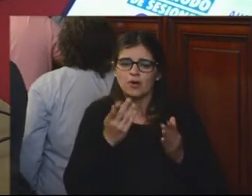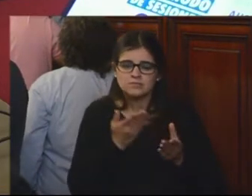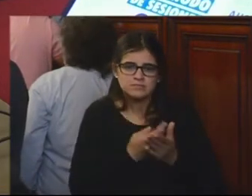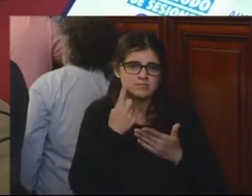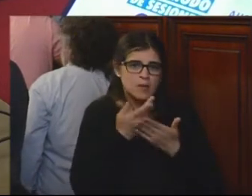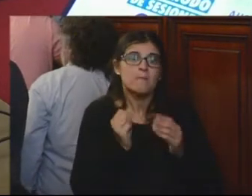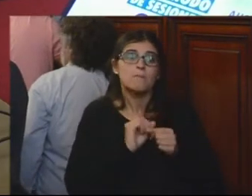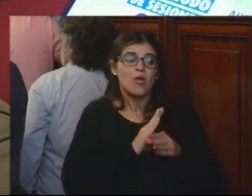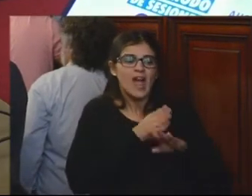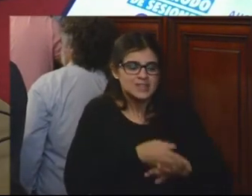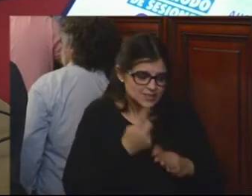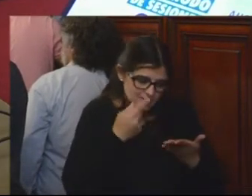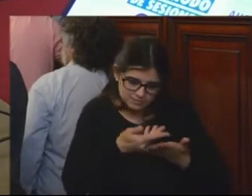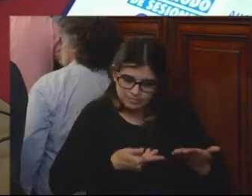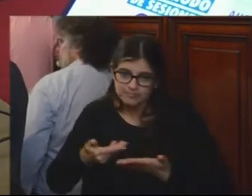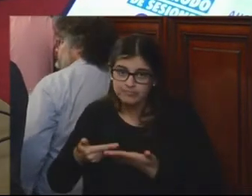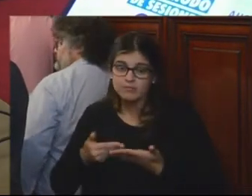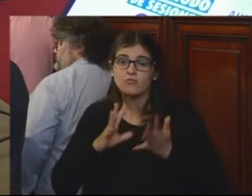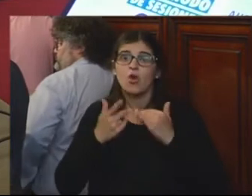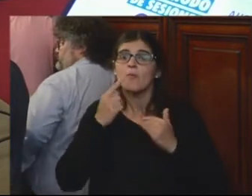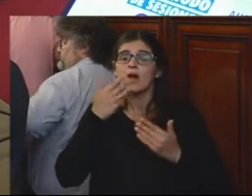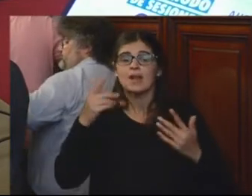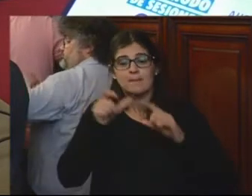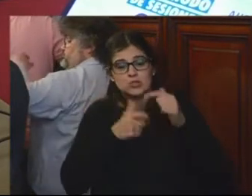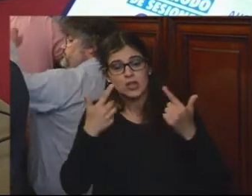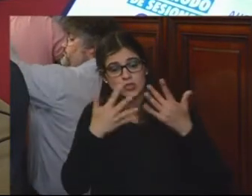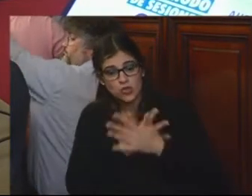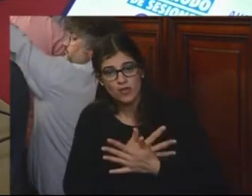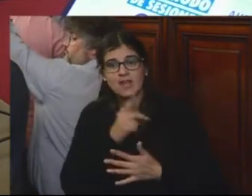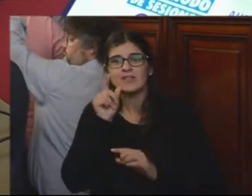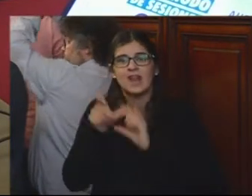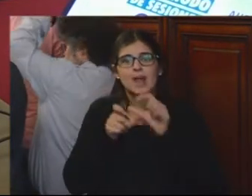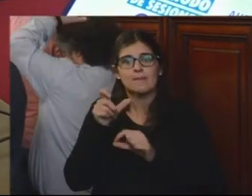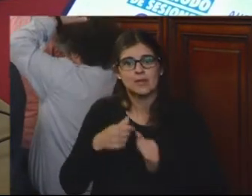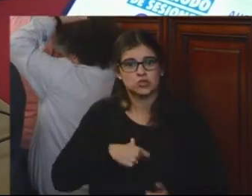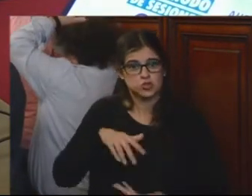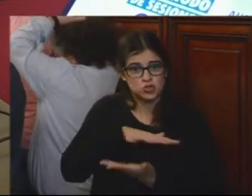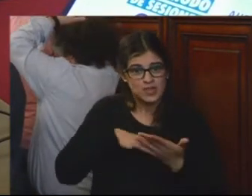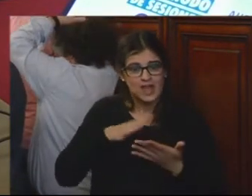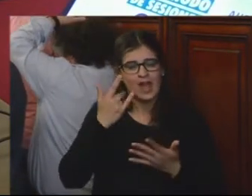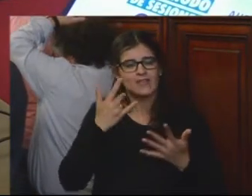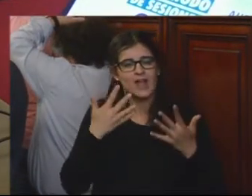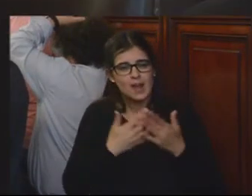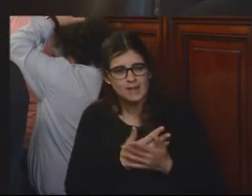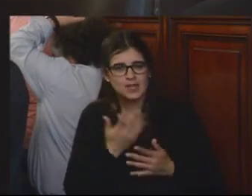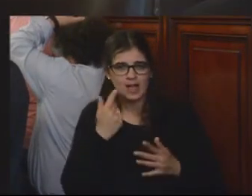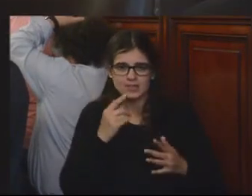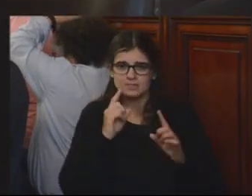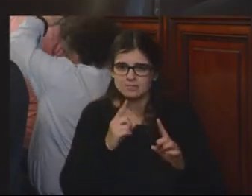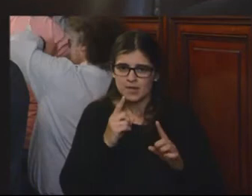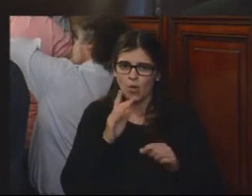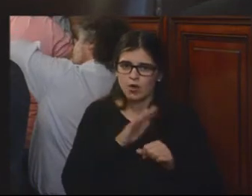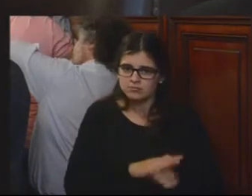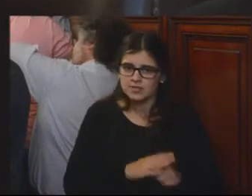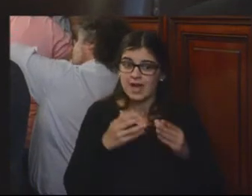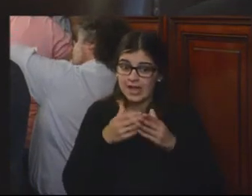acceso tanto de las víctimas como de la sociedad a los archivos de la represión y los organismos represivos es una